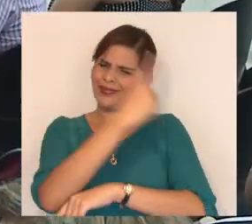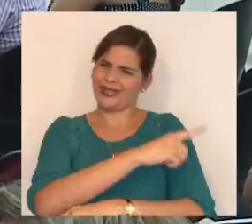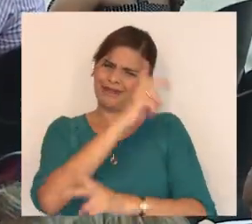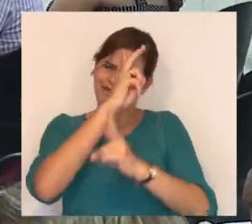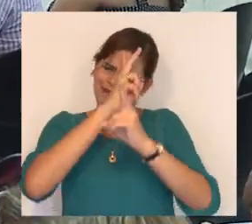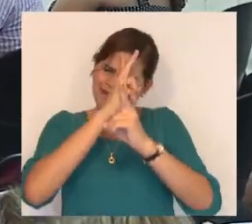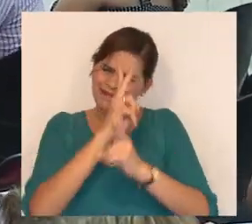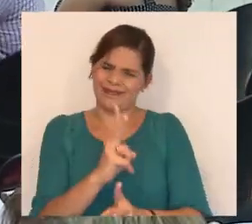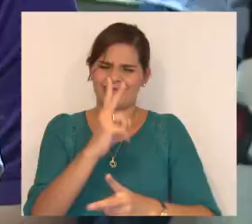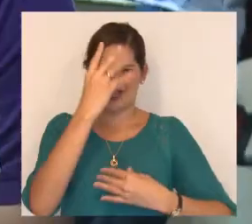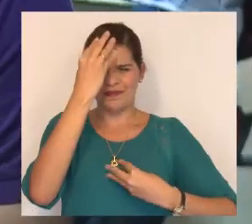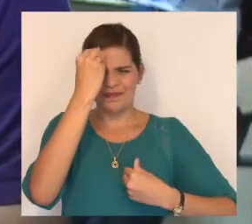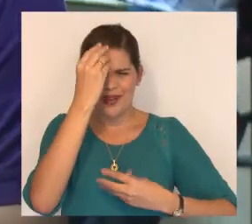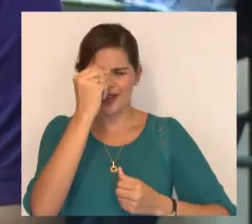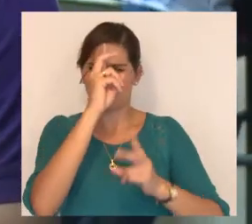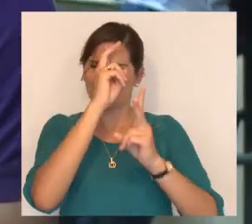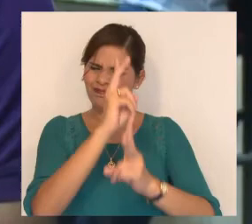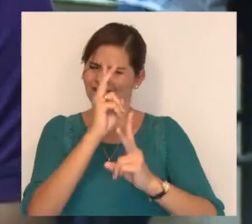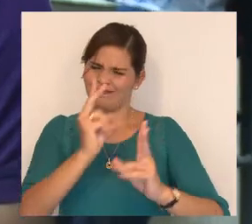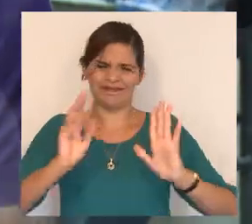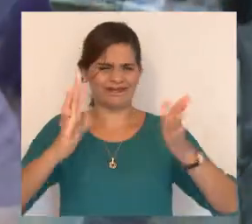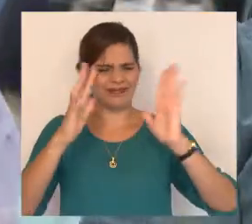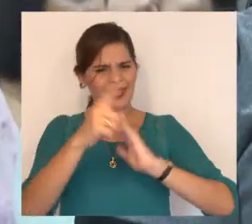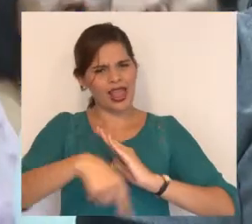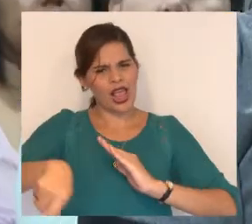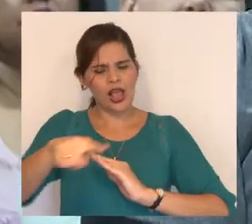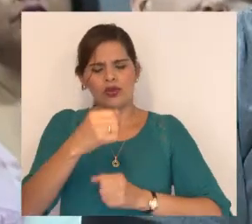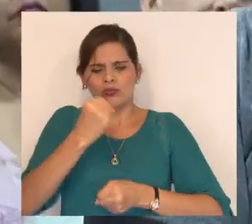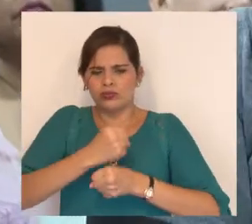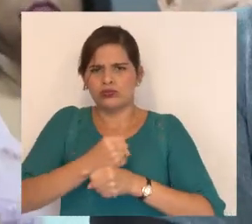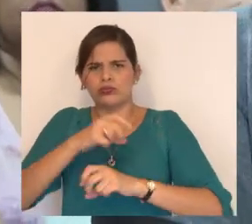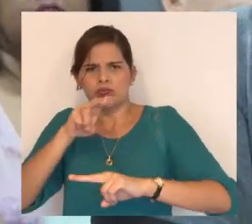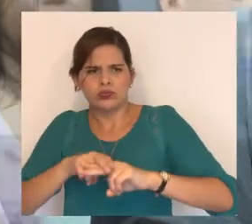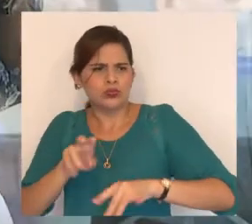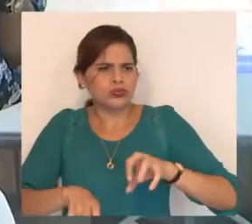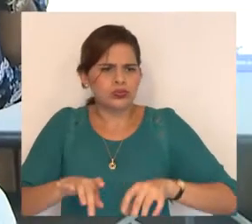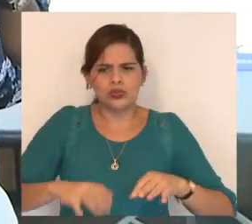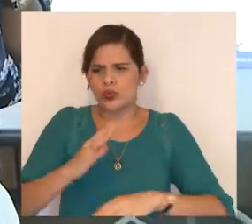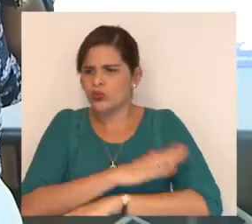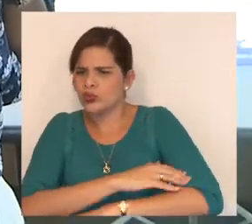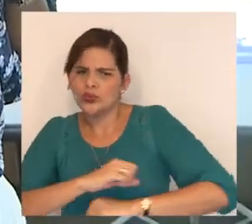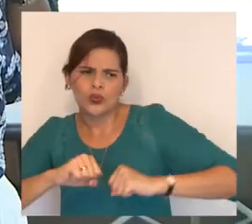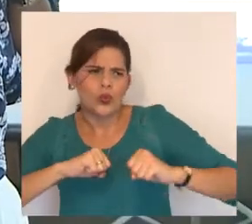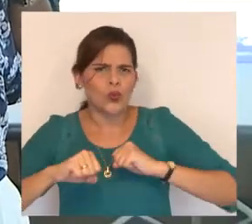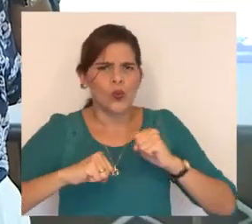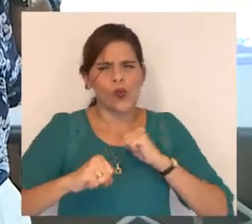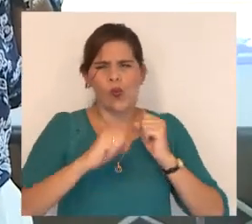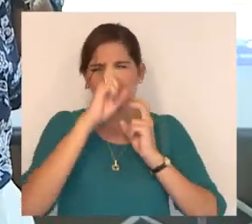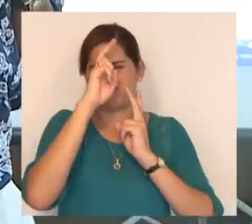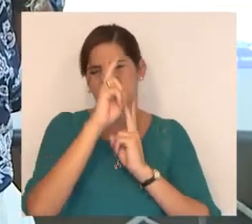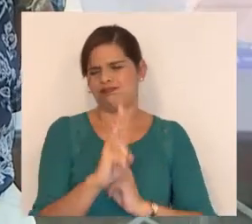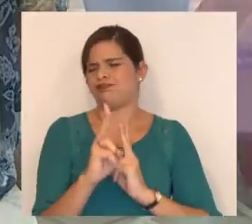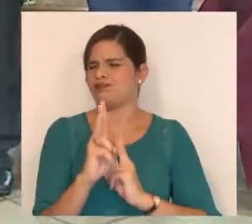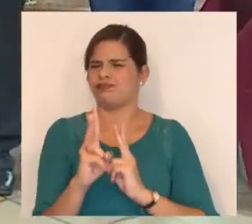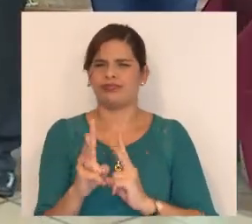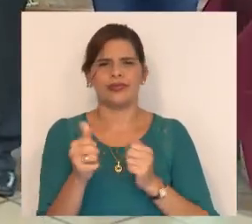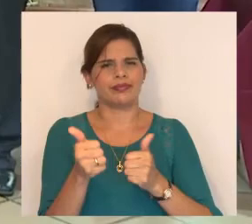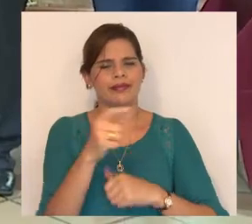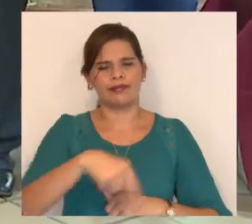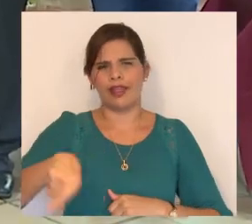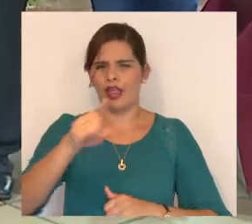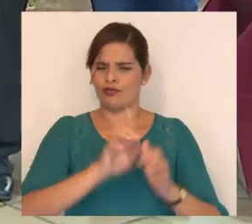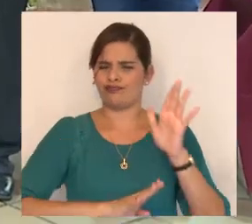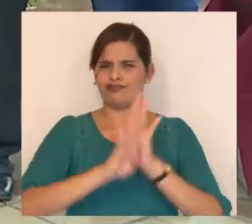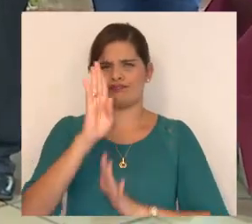las virtudes que deben caracterizar a quienes desde sus puestos de trabajo dedican su esfuerzo y labor diaria a construir